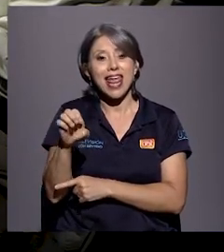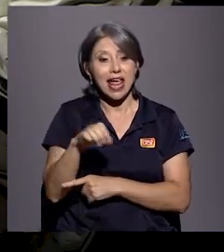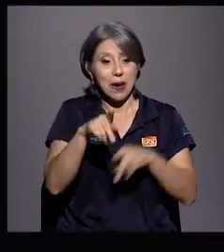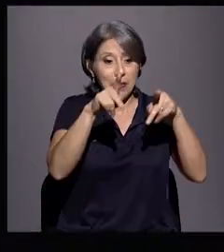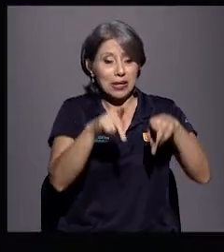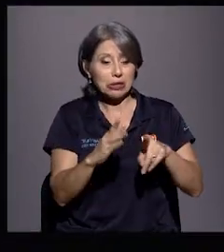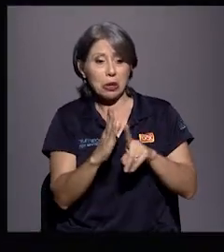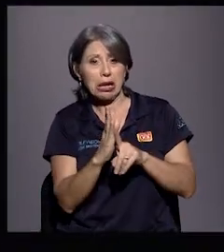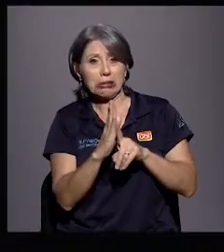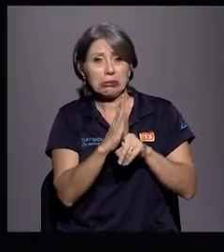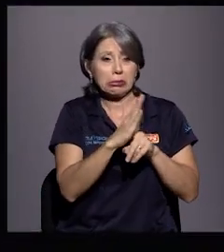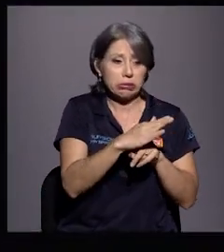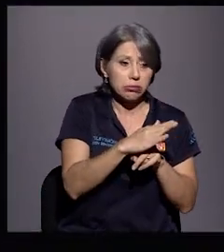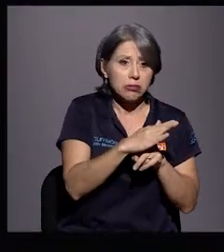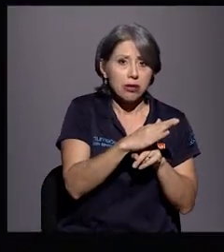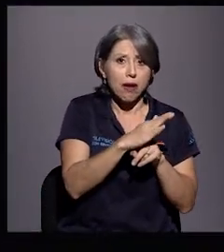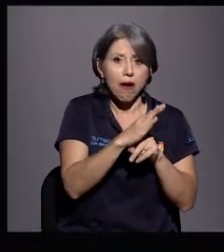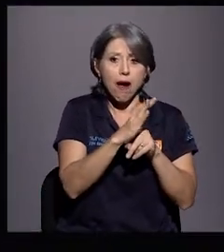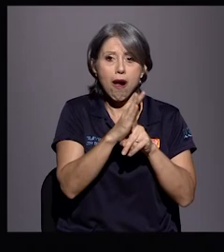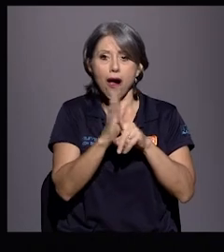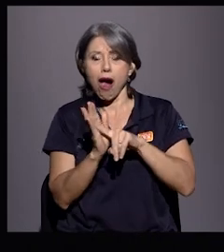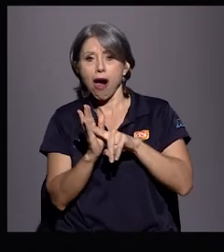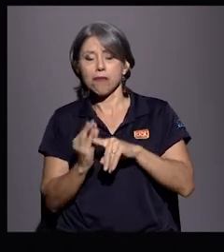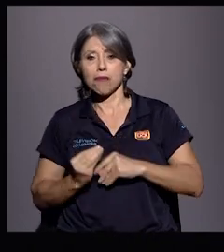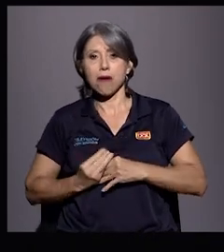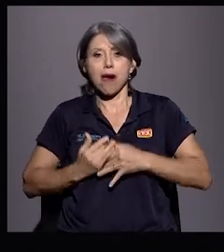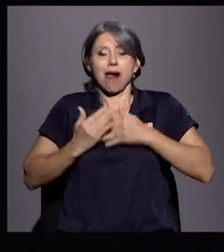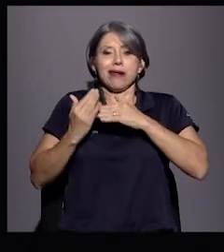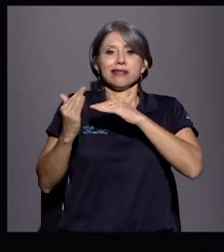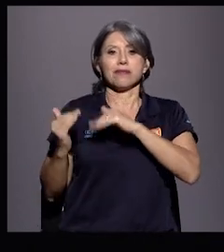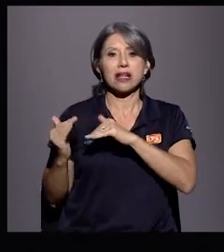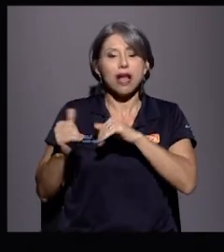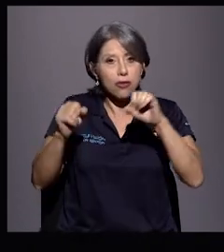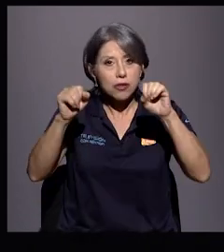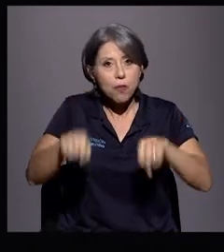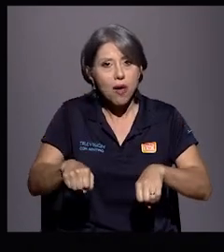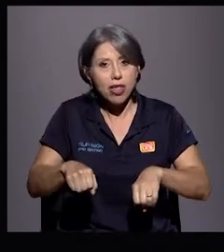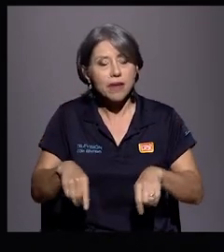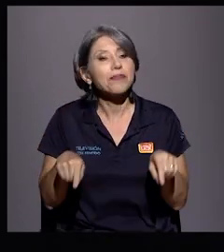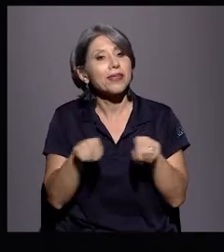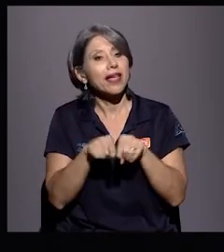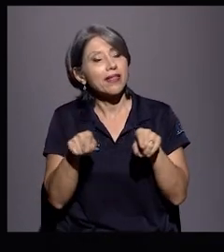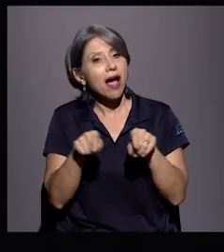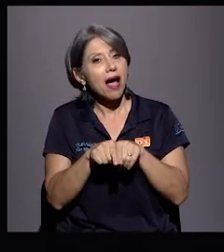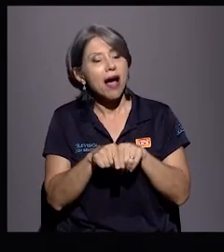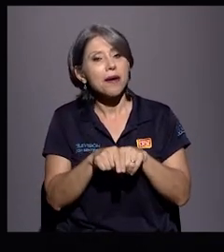esperanzado, se puede. Y le pongo como ejemplo algo que usted ha venido de alguna manera,